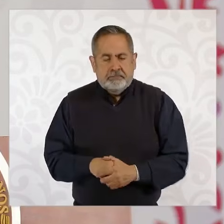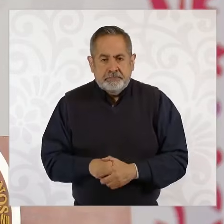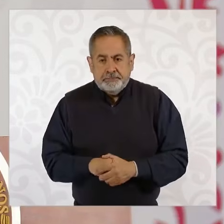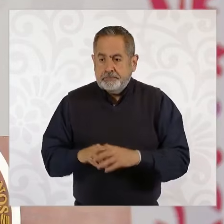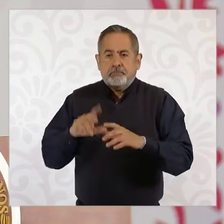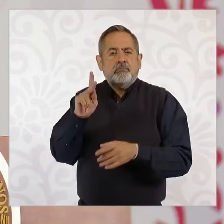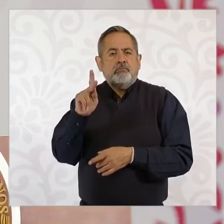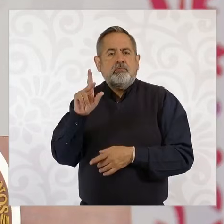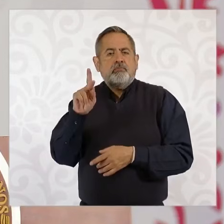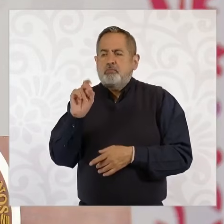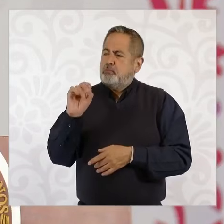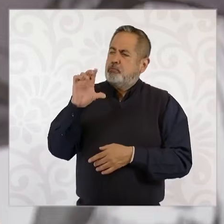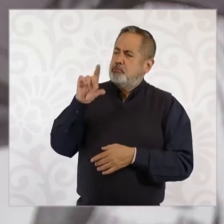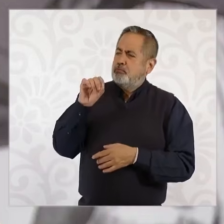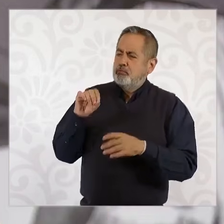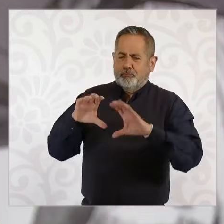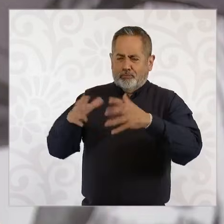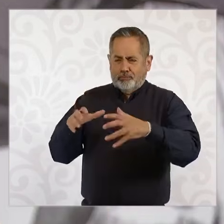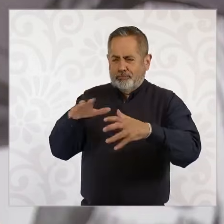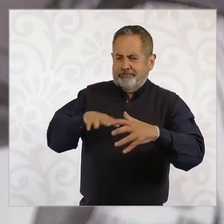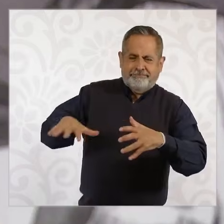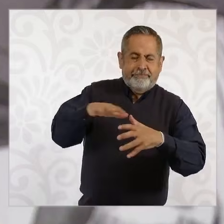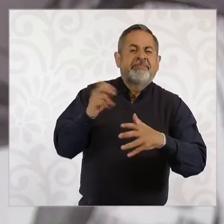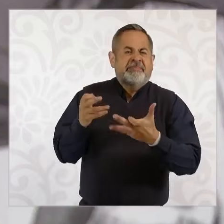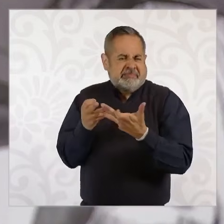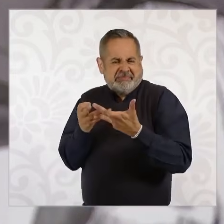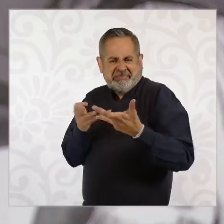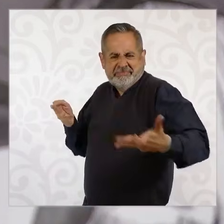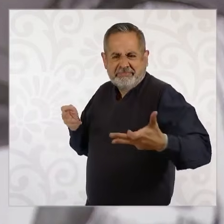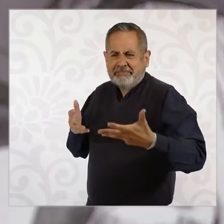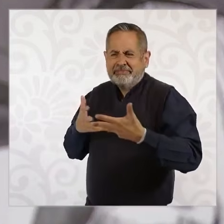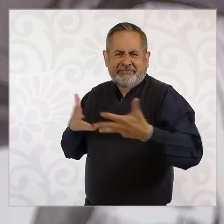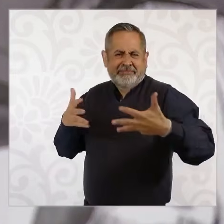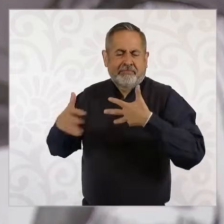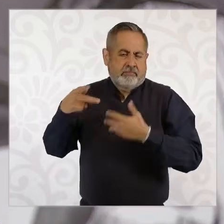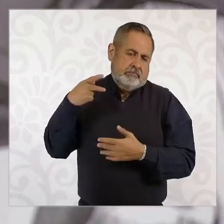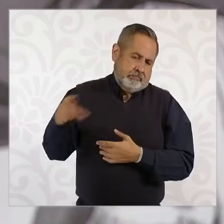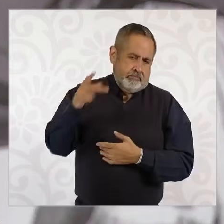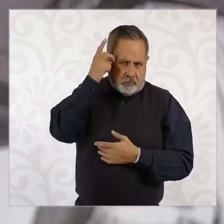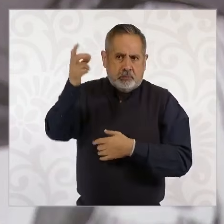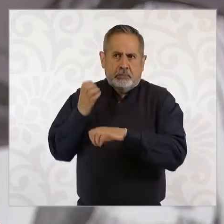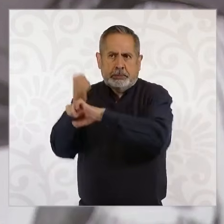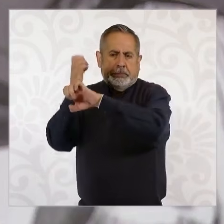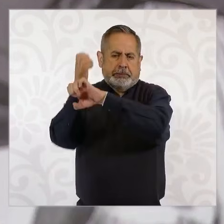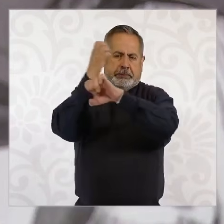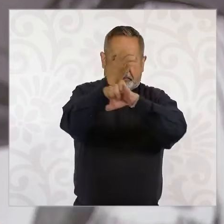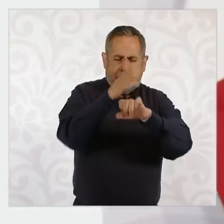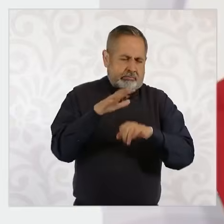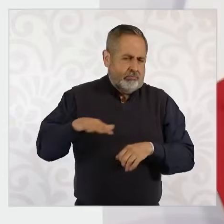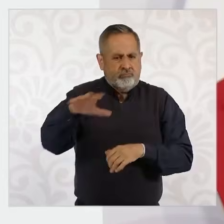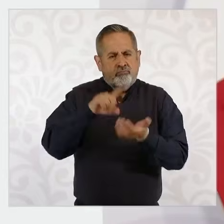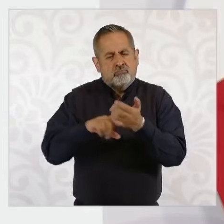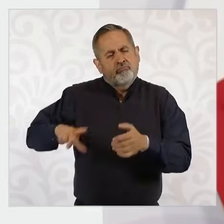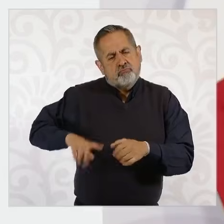polos de bienestar son predios que normalmente son de los estados, están a nombre de los estados o del